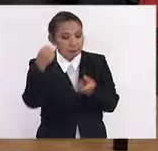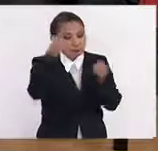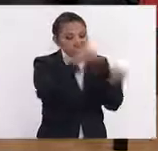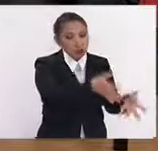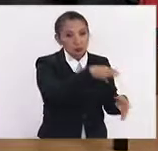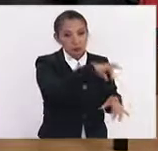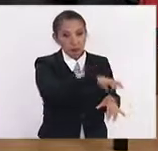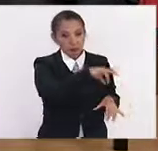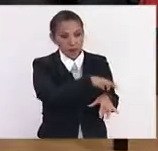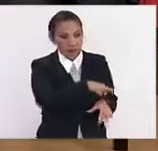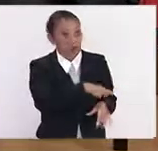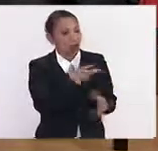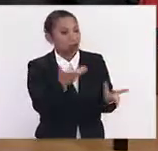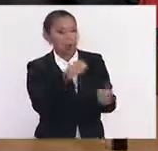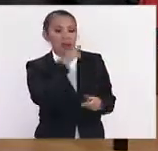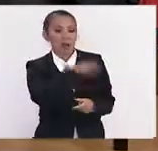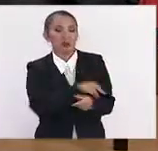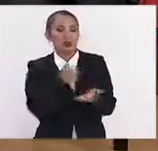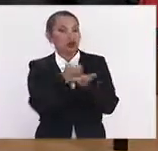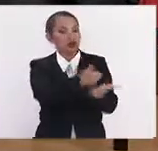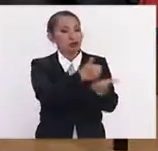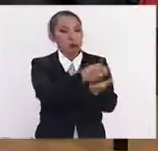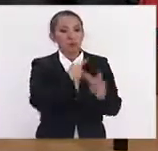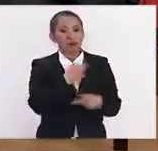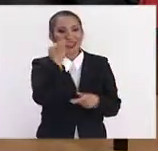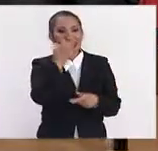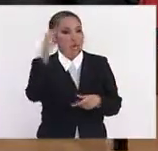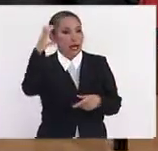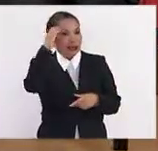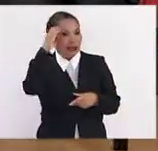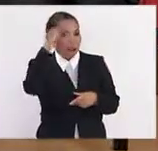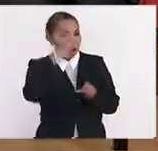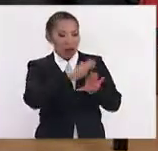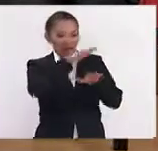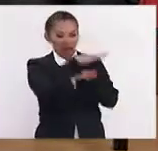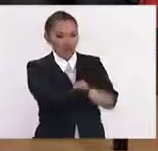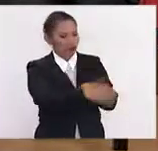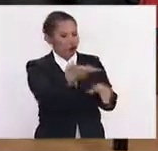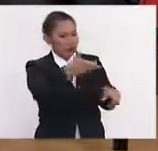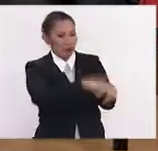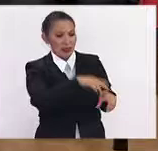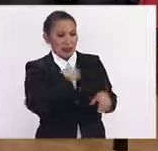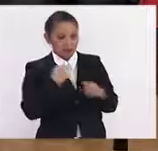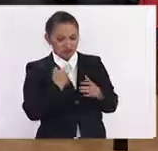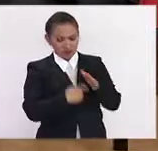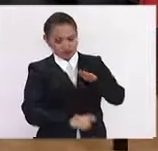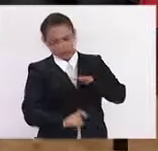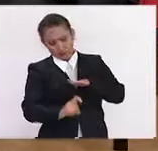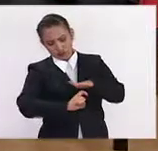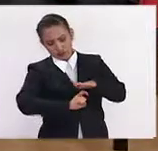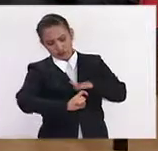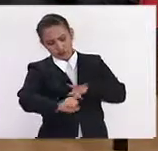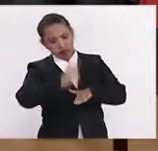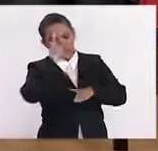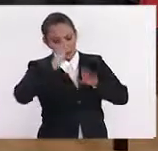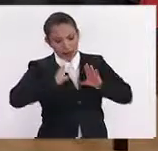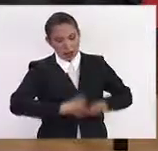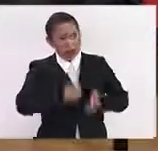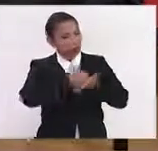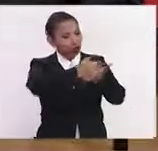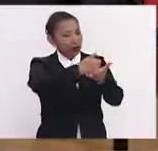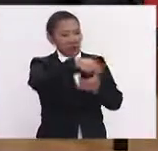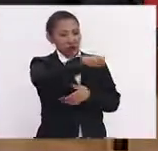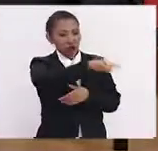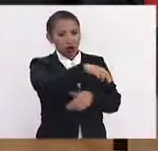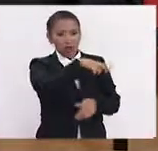la medicina, y lograr ayudar a la gente. Esa cama ya hoy está puesta en ese hospital, es una realidad, y le está ayudando a la comunidad de